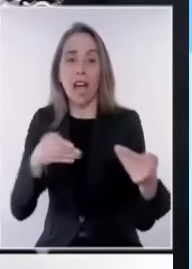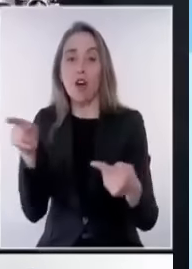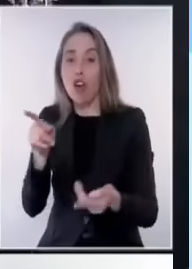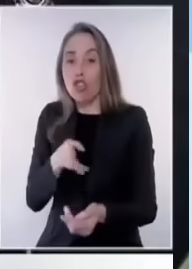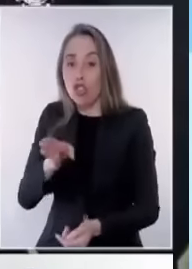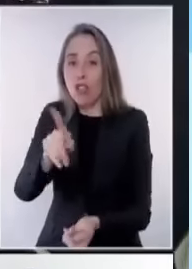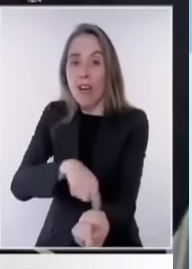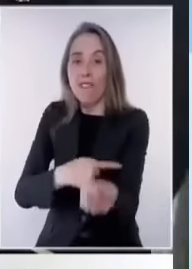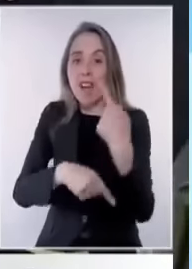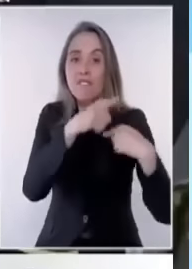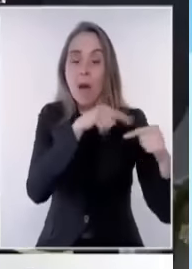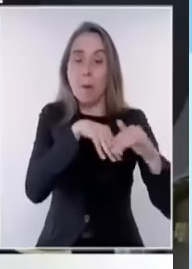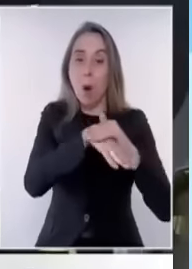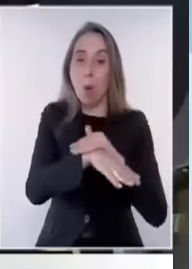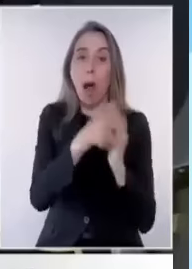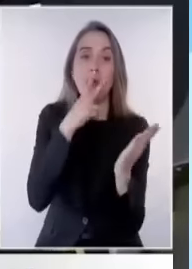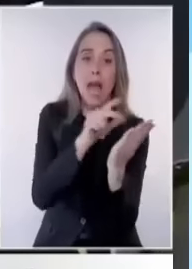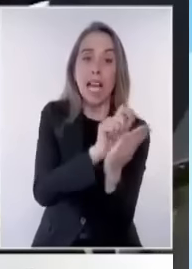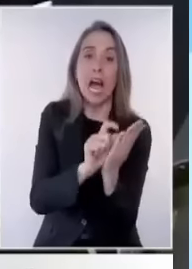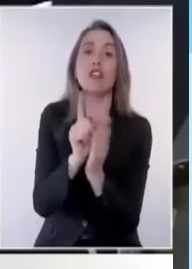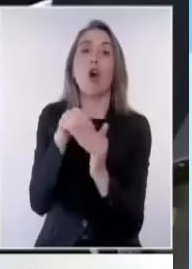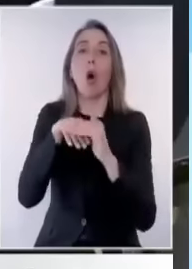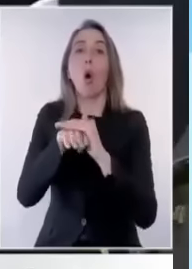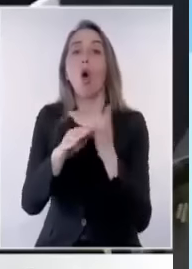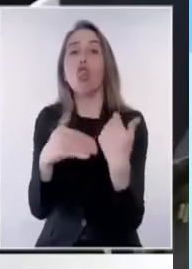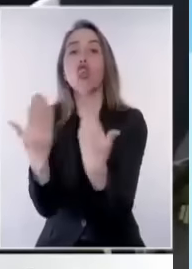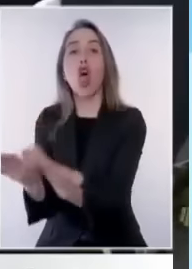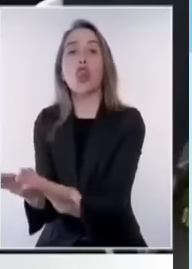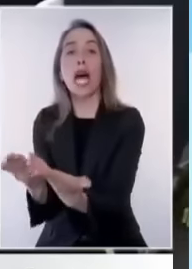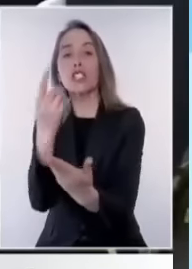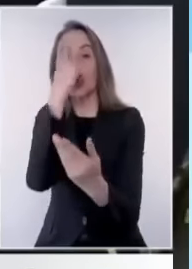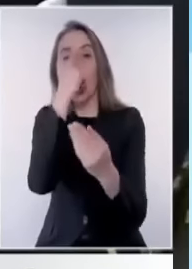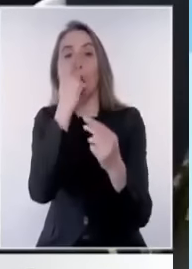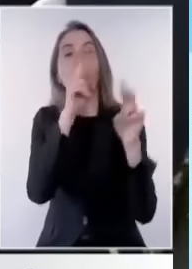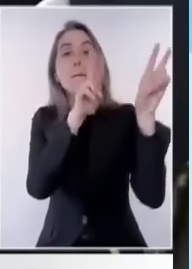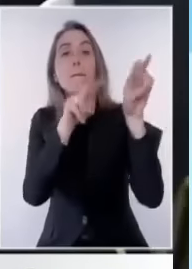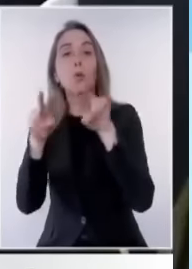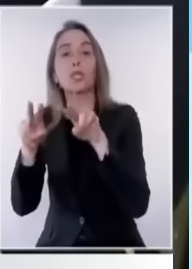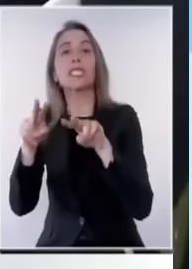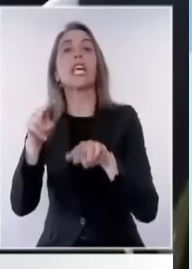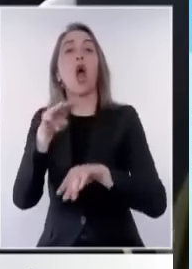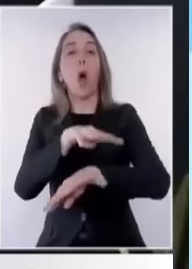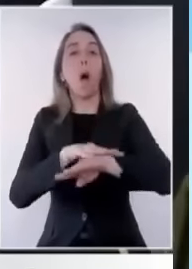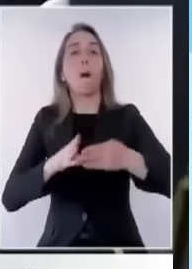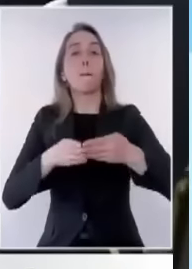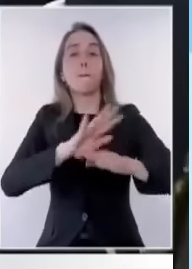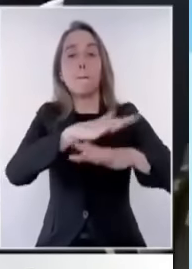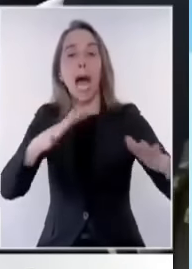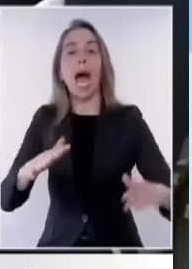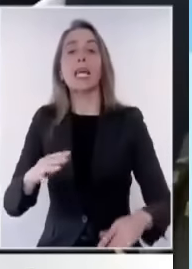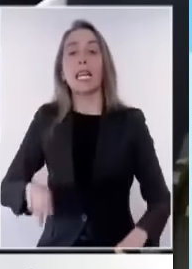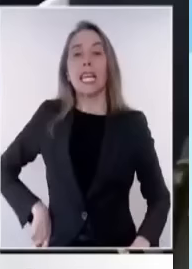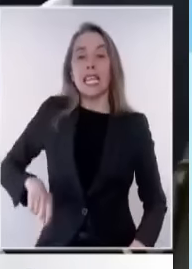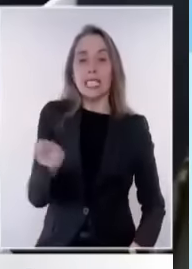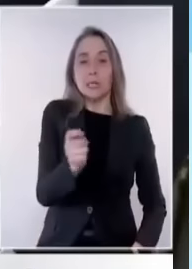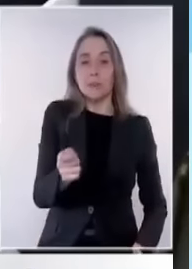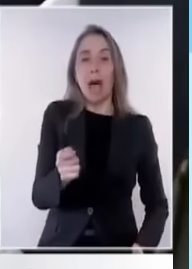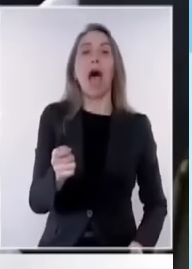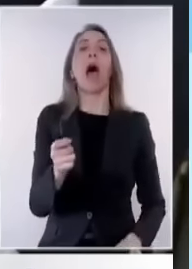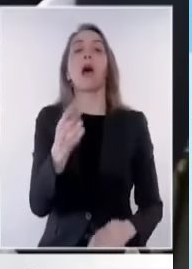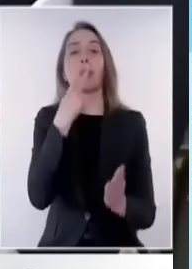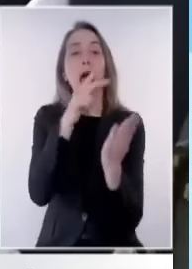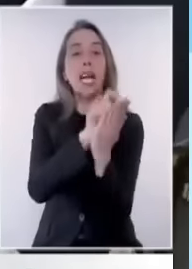su familia todavía? No, que hoy día está en el Museo Naval y Marítimo acá en Valparaíso. Está su uniforme, su espada, sus cartas.